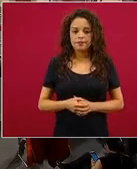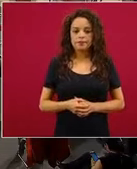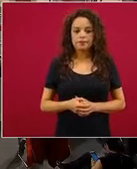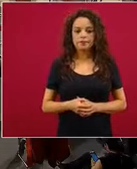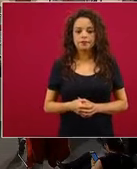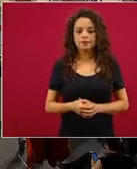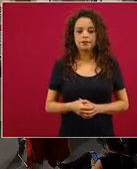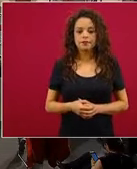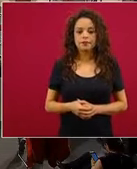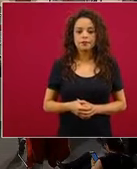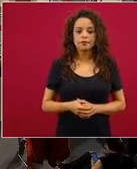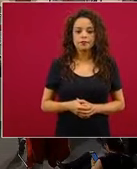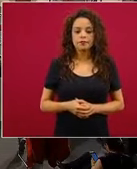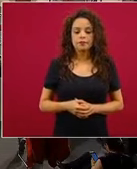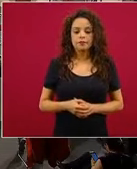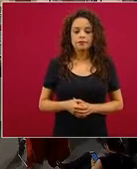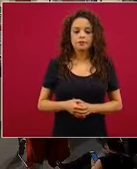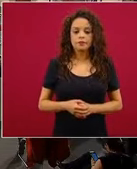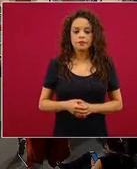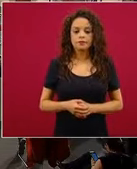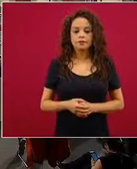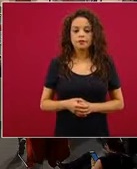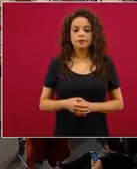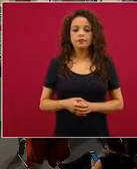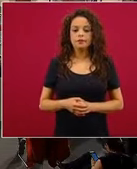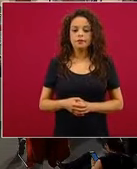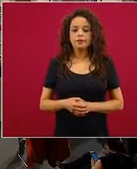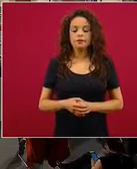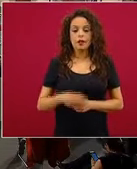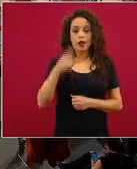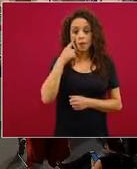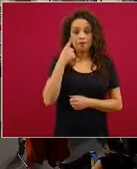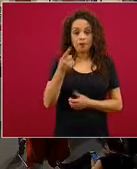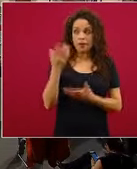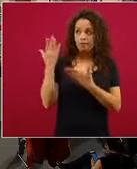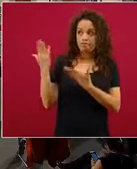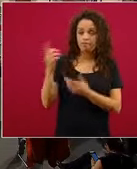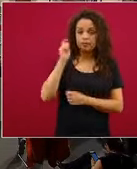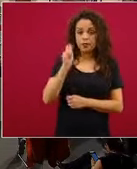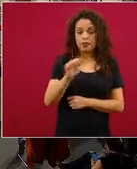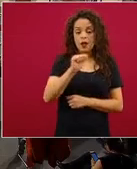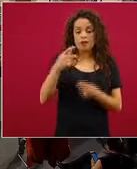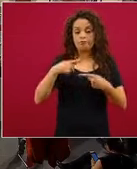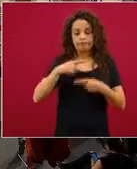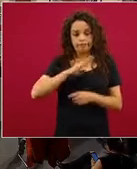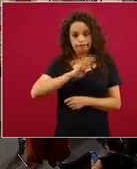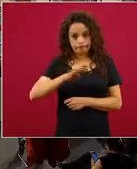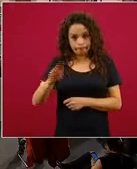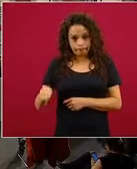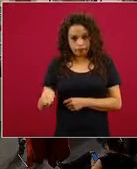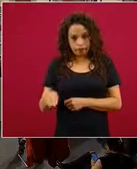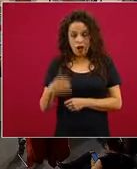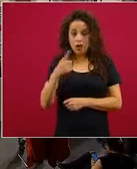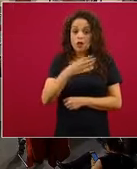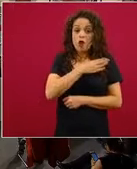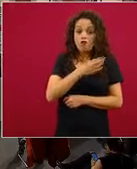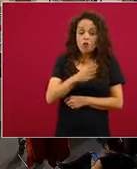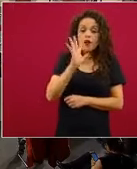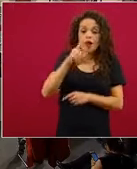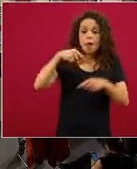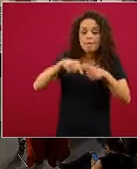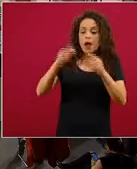¿Cómo está la mortalidad? Miren, afortunadamente la mortalidad ha ido en disminución.